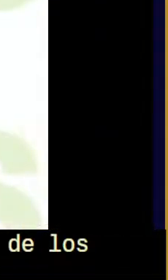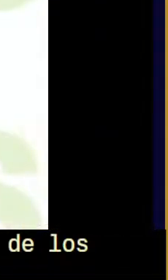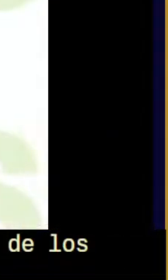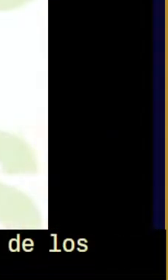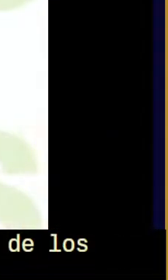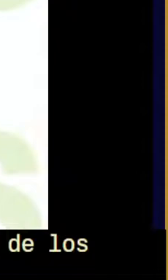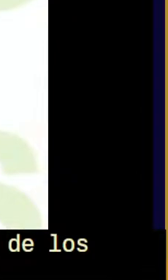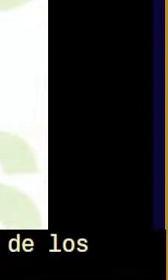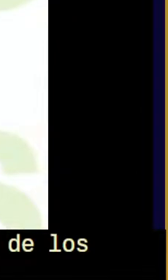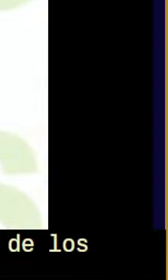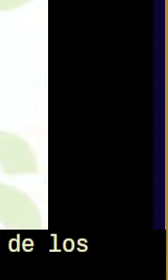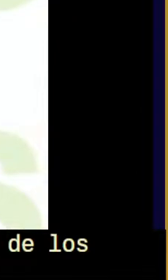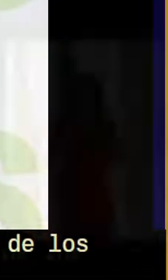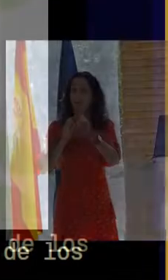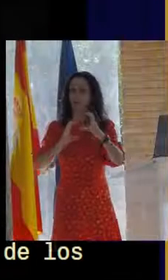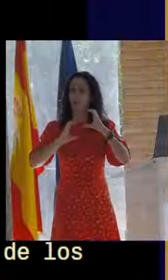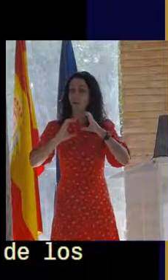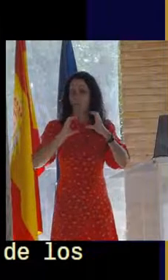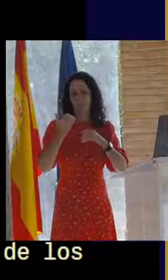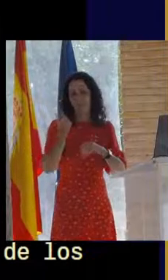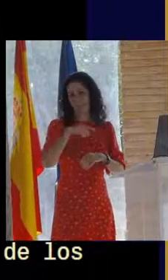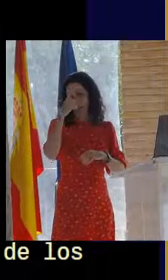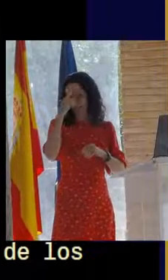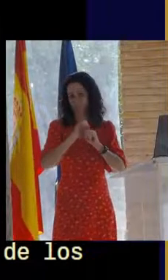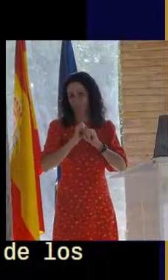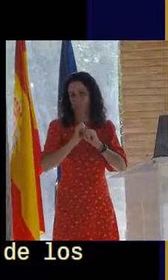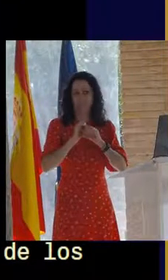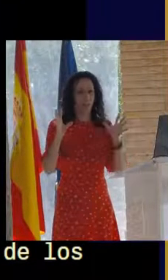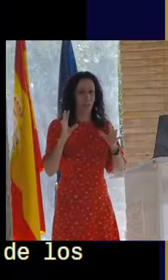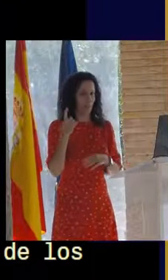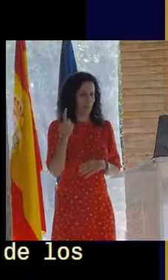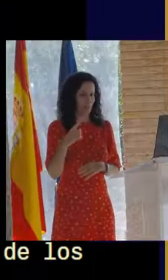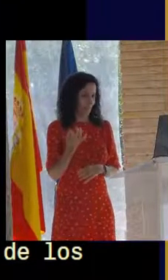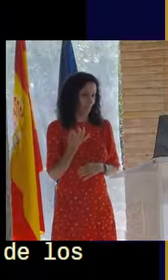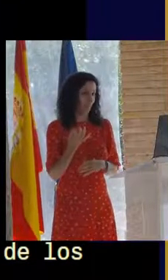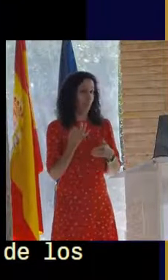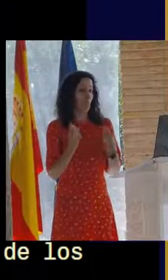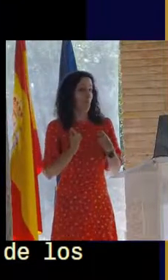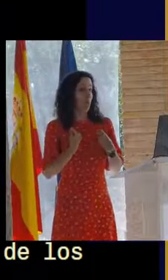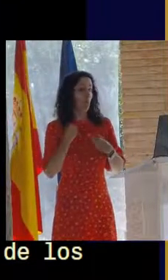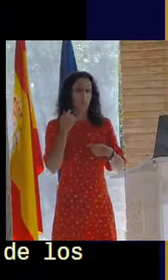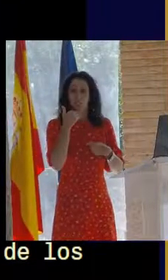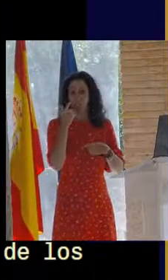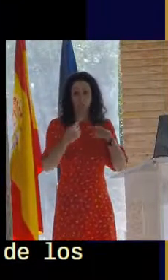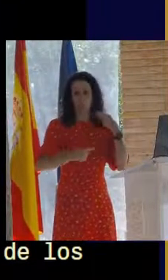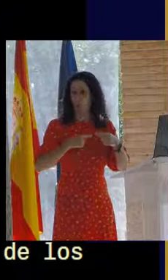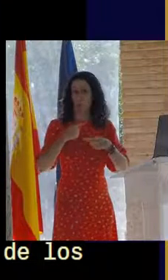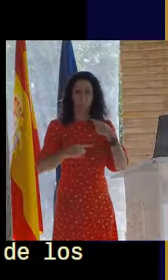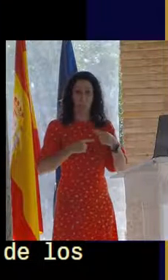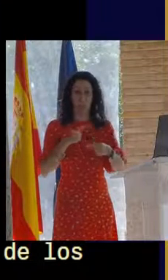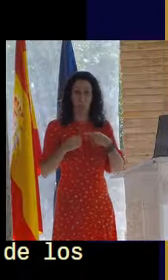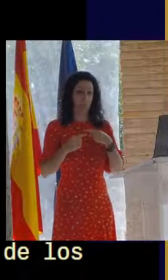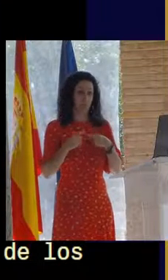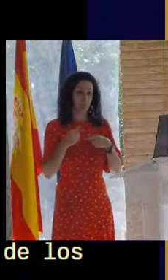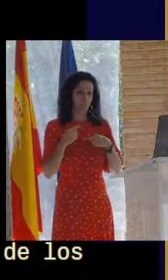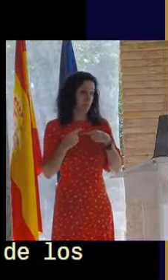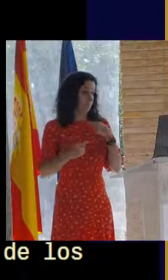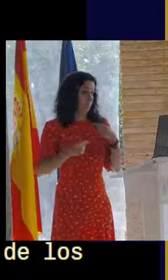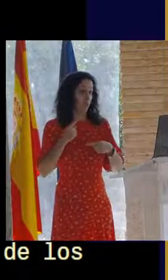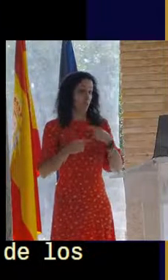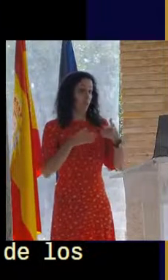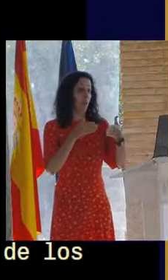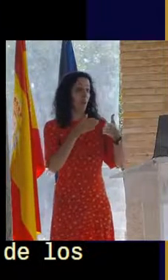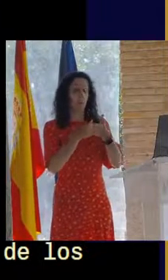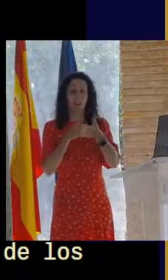Sonora Bueno Las barreras de comunicación Bueno ya creo que ya sabéis lo que lo que es o sea bueno todos los días